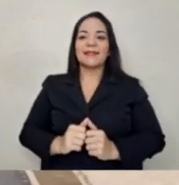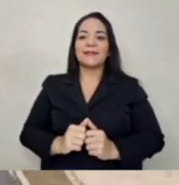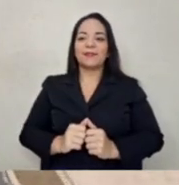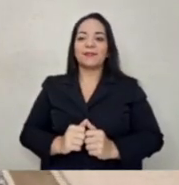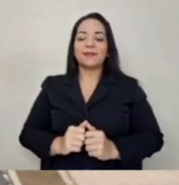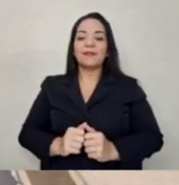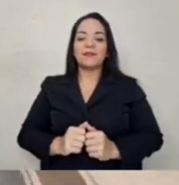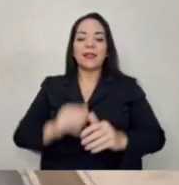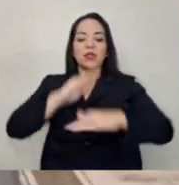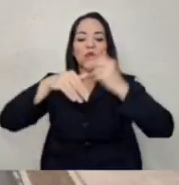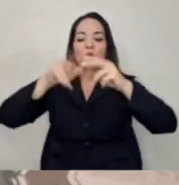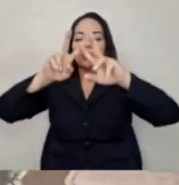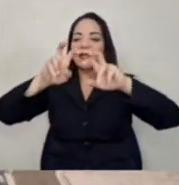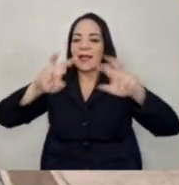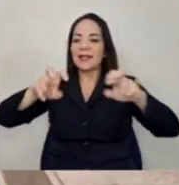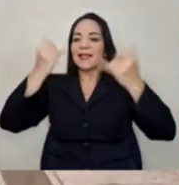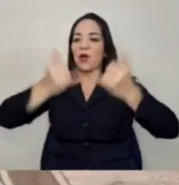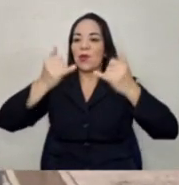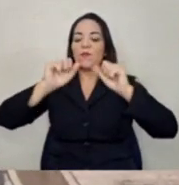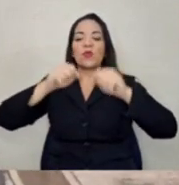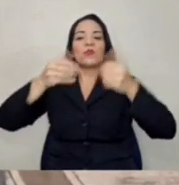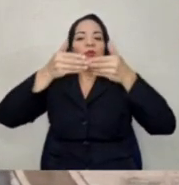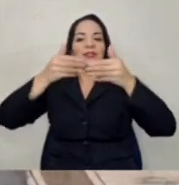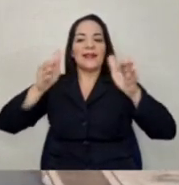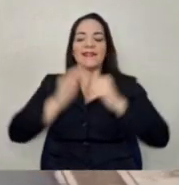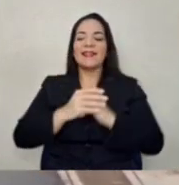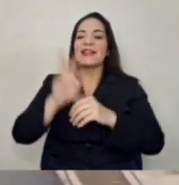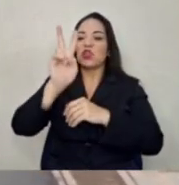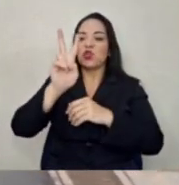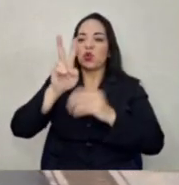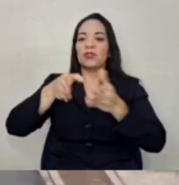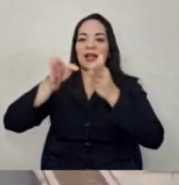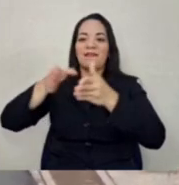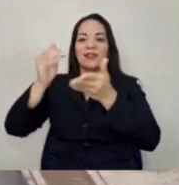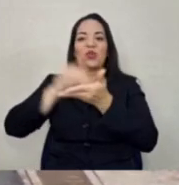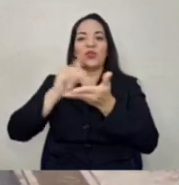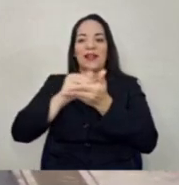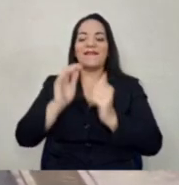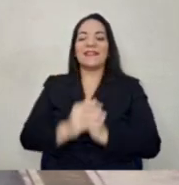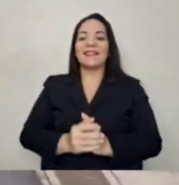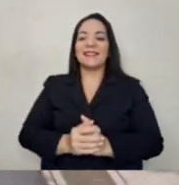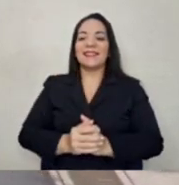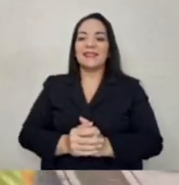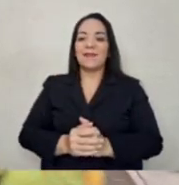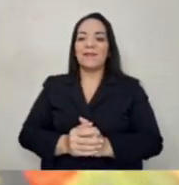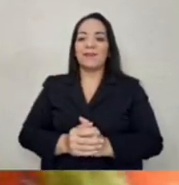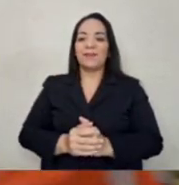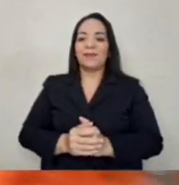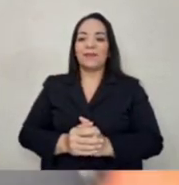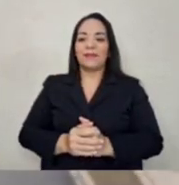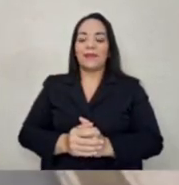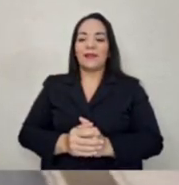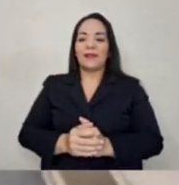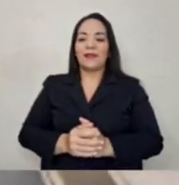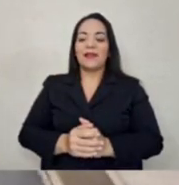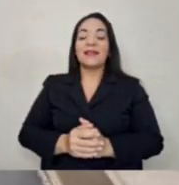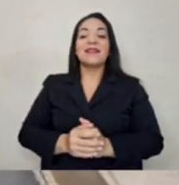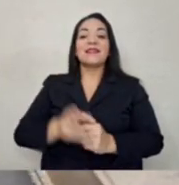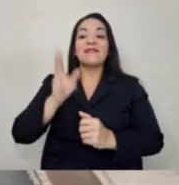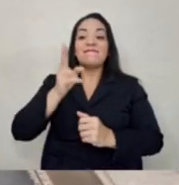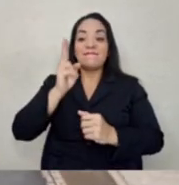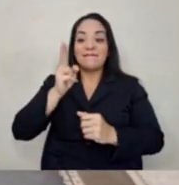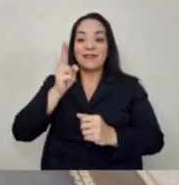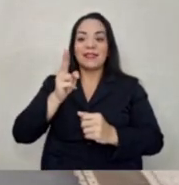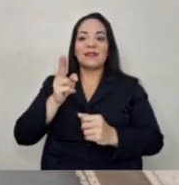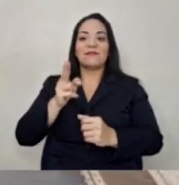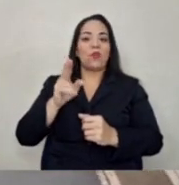los análisis vamos a poder habilitar dos carriles nuevamente y quedar en el, digamos, en la misma posición en que estábamos antes